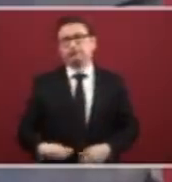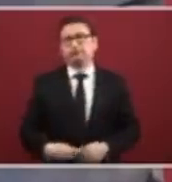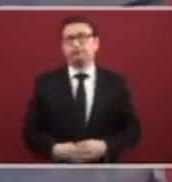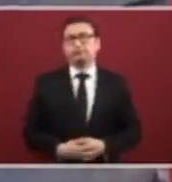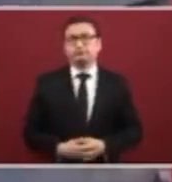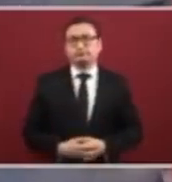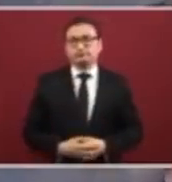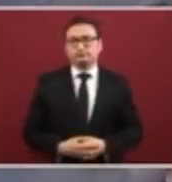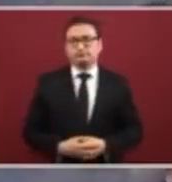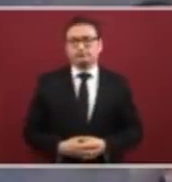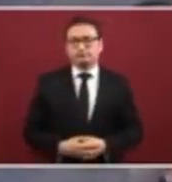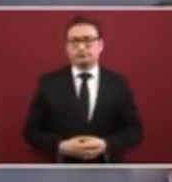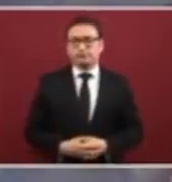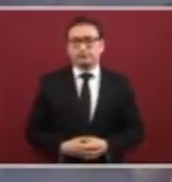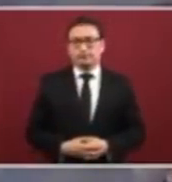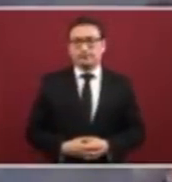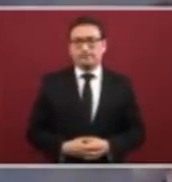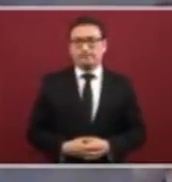¿O fue